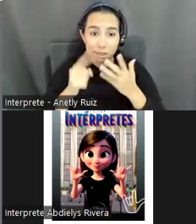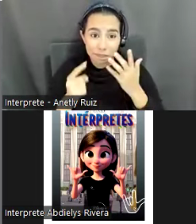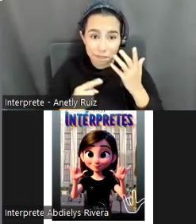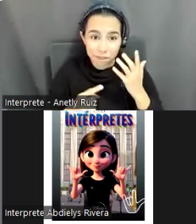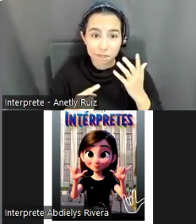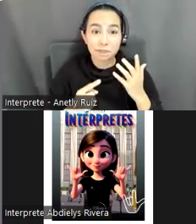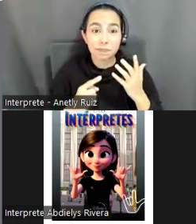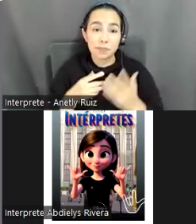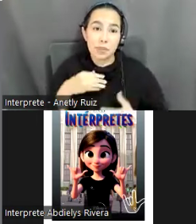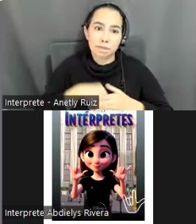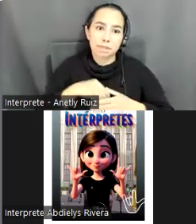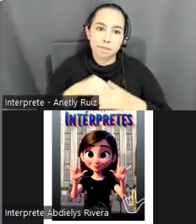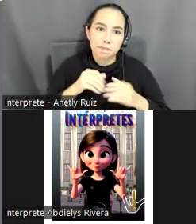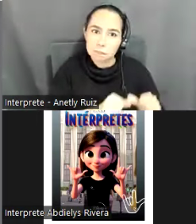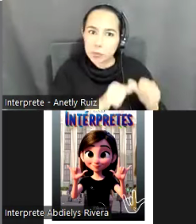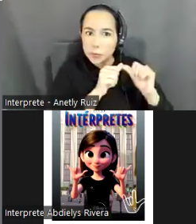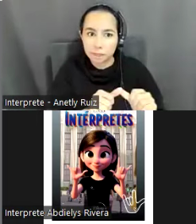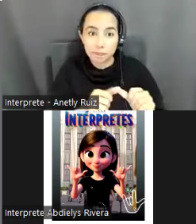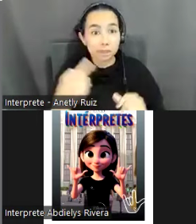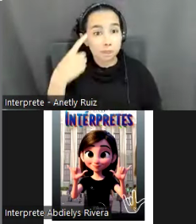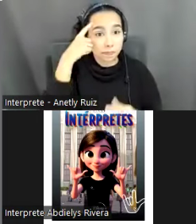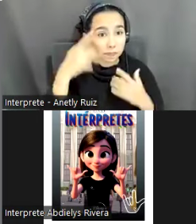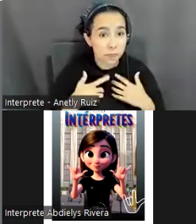tiene condiciones de salud mental.